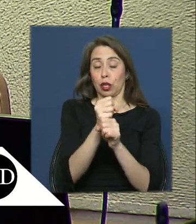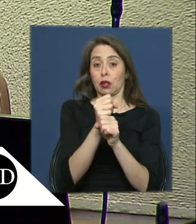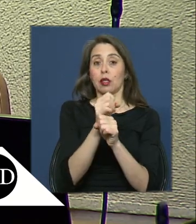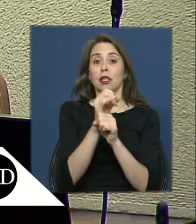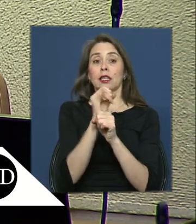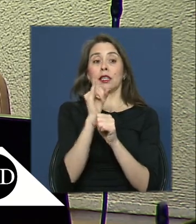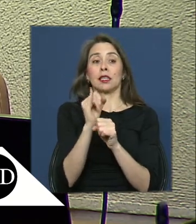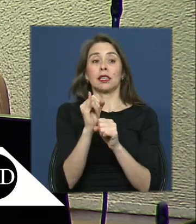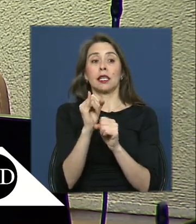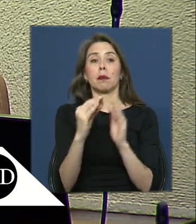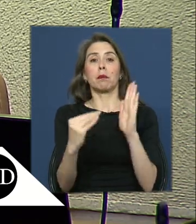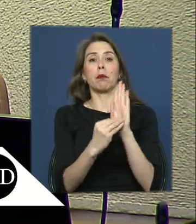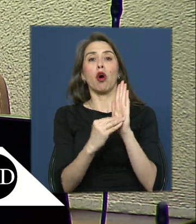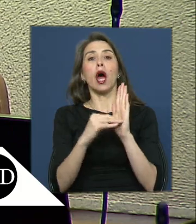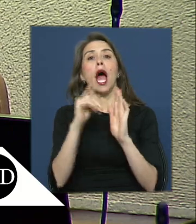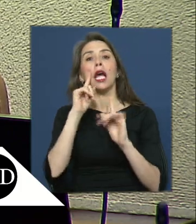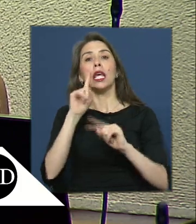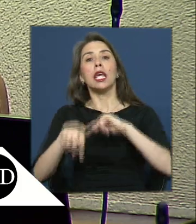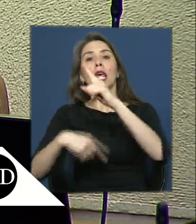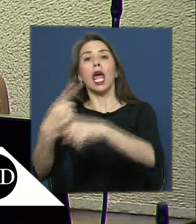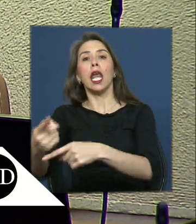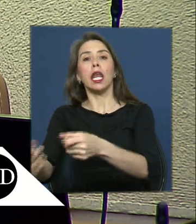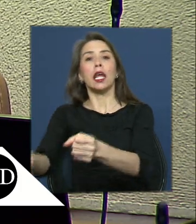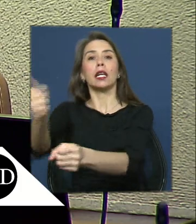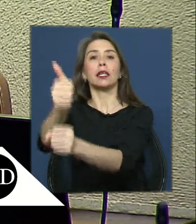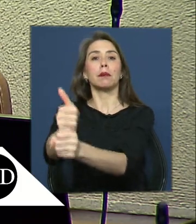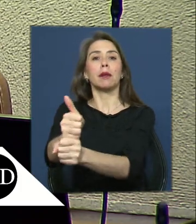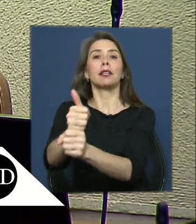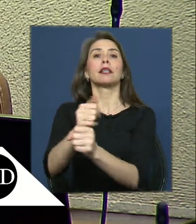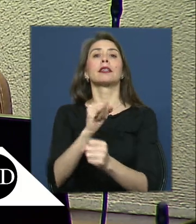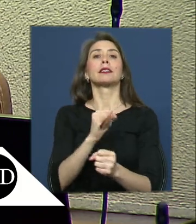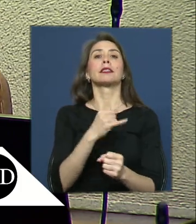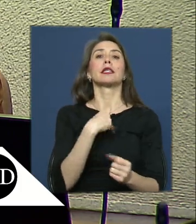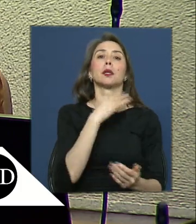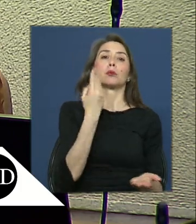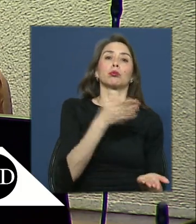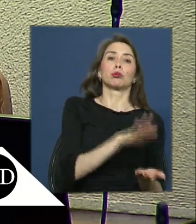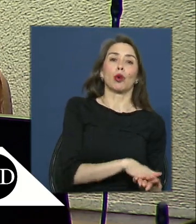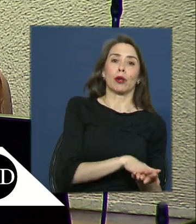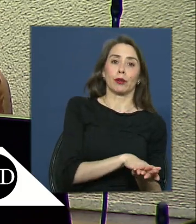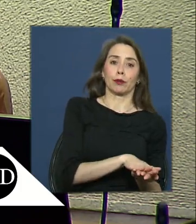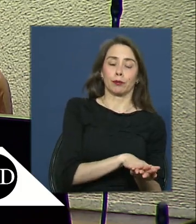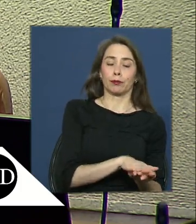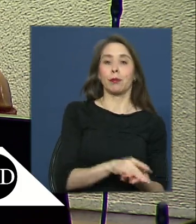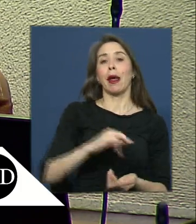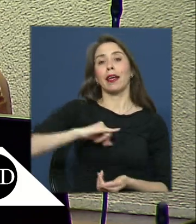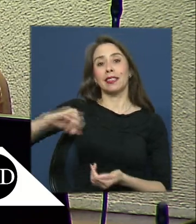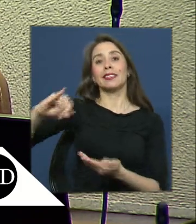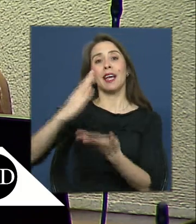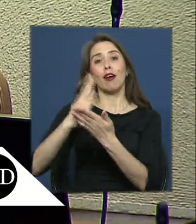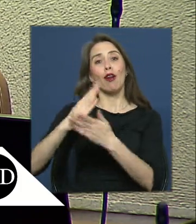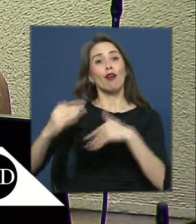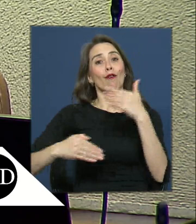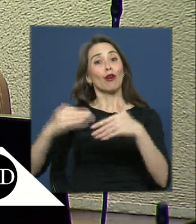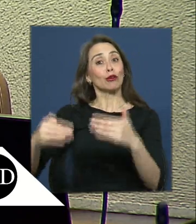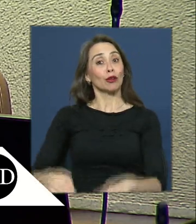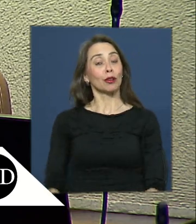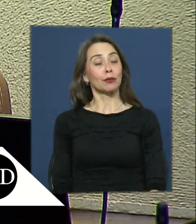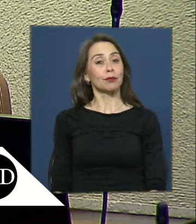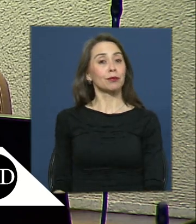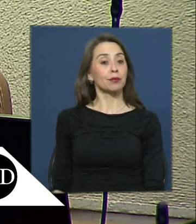la continuidad de los establecimientos en casos como el que se describe. Lo más importante